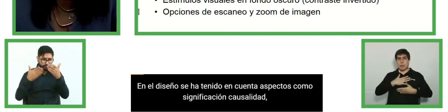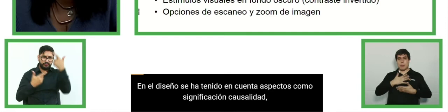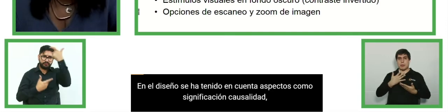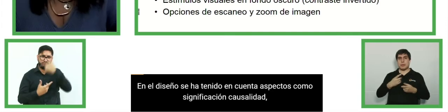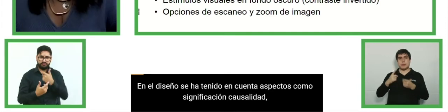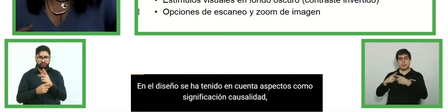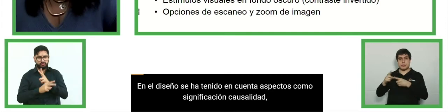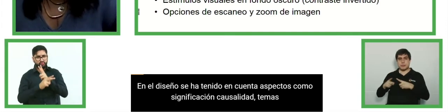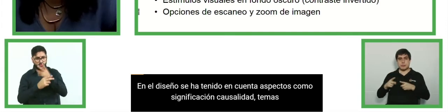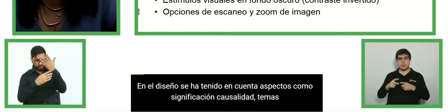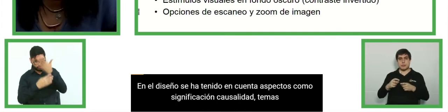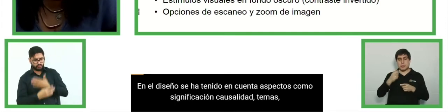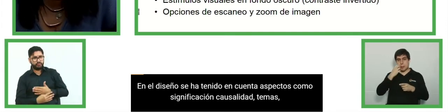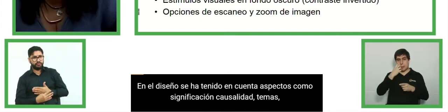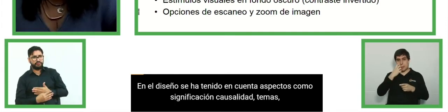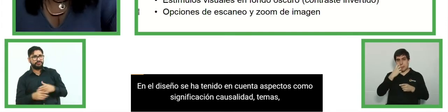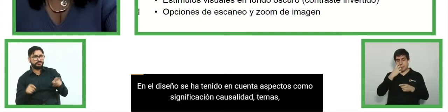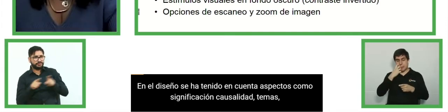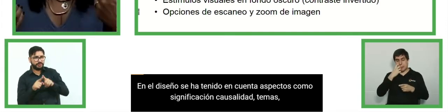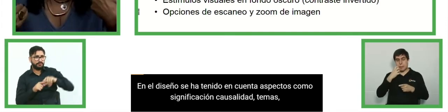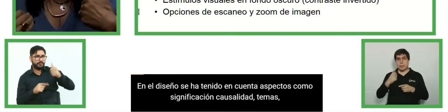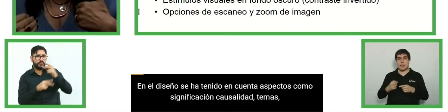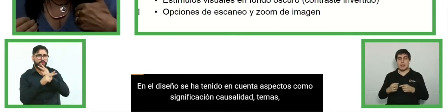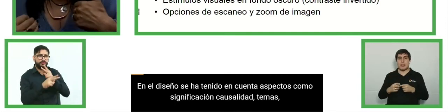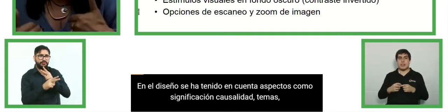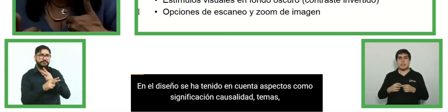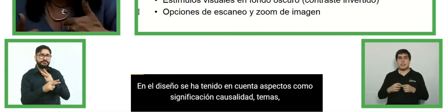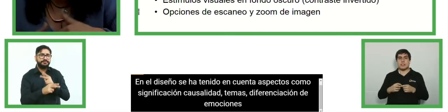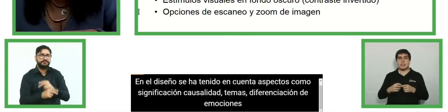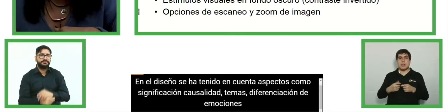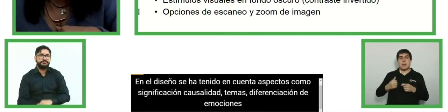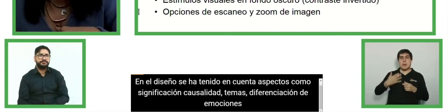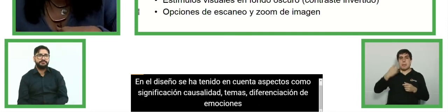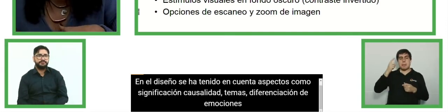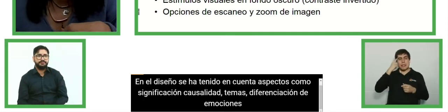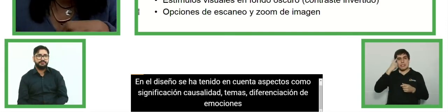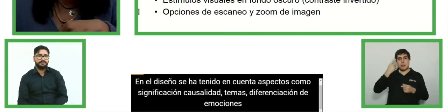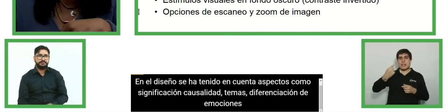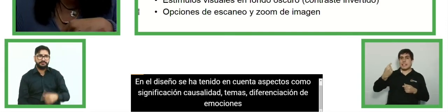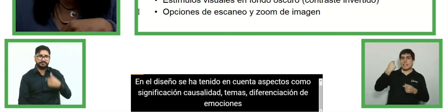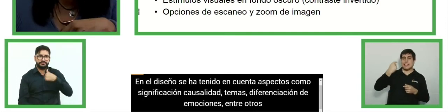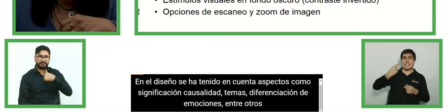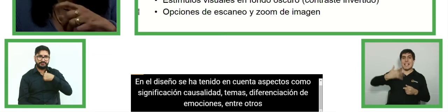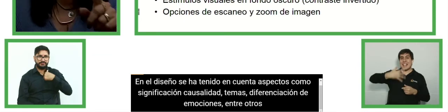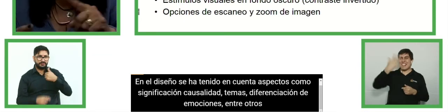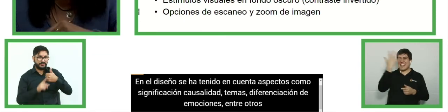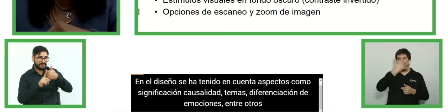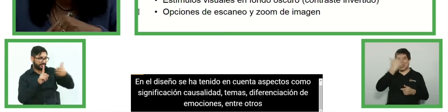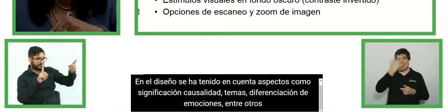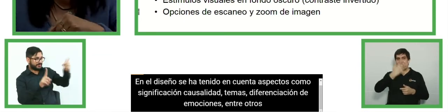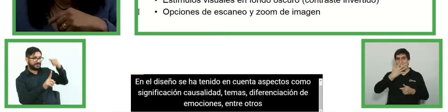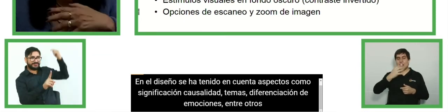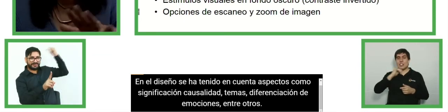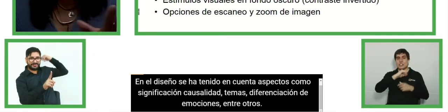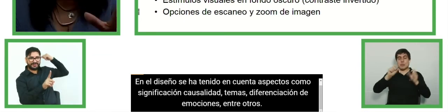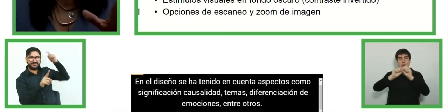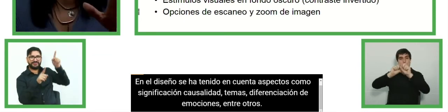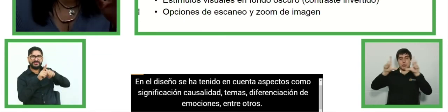otros. El contraste invertido, preferentemente negro al fondo, proporciona el nivel más alto de contraste y